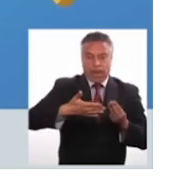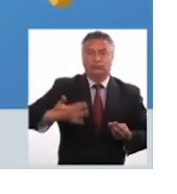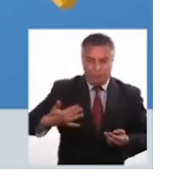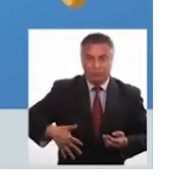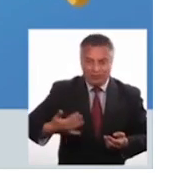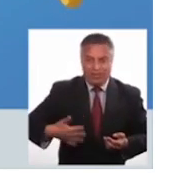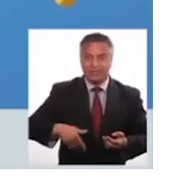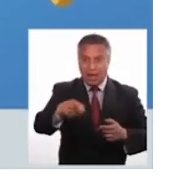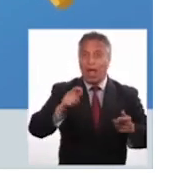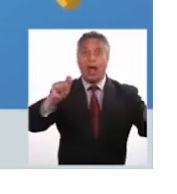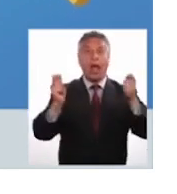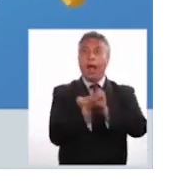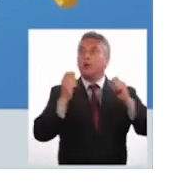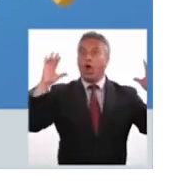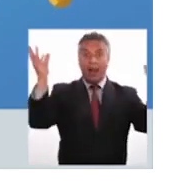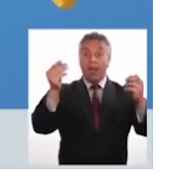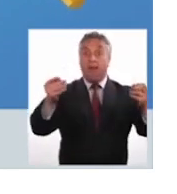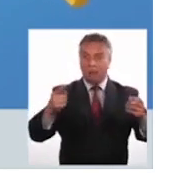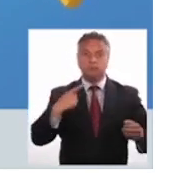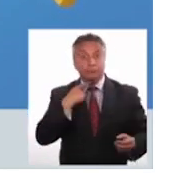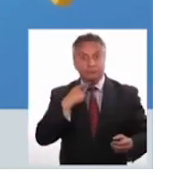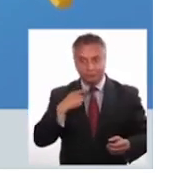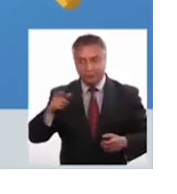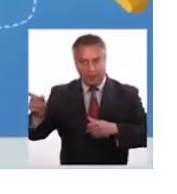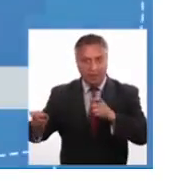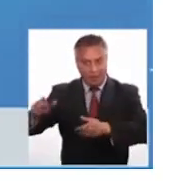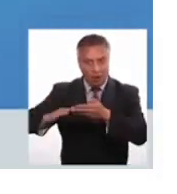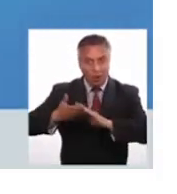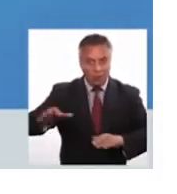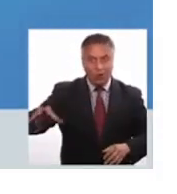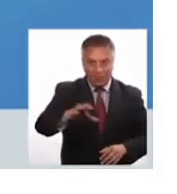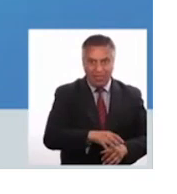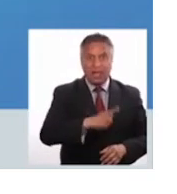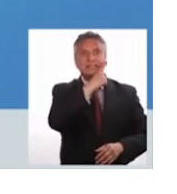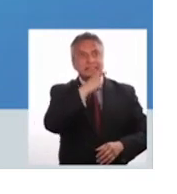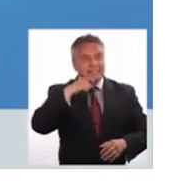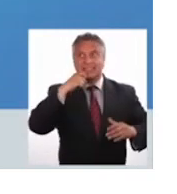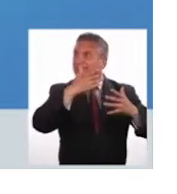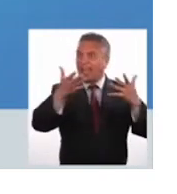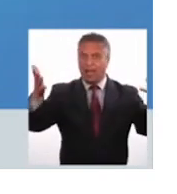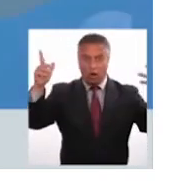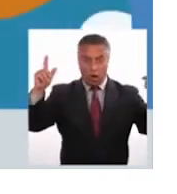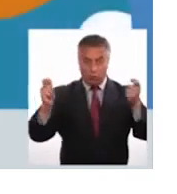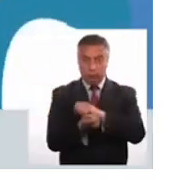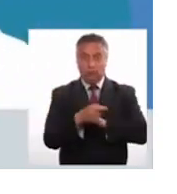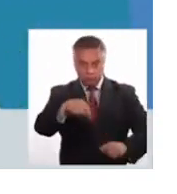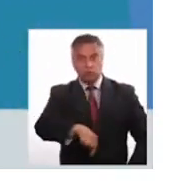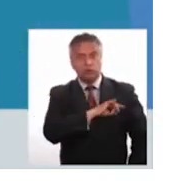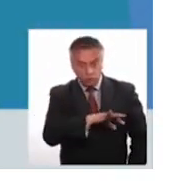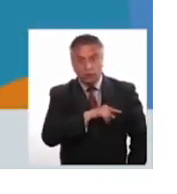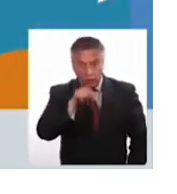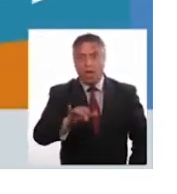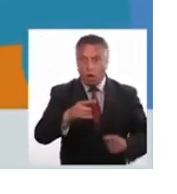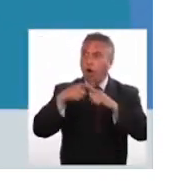en contextos donde el cambio climático altera comunidades y el diario vivir. La sequía como consecuencia del cambio climático la vemos en